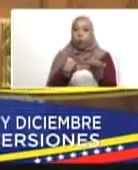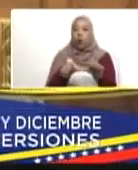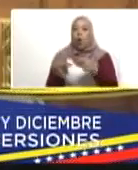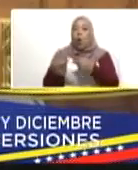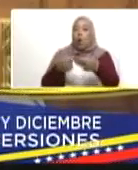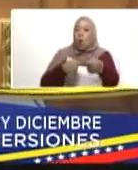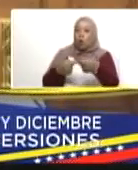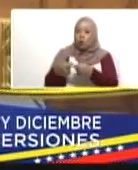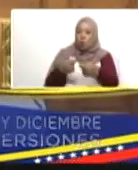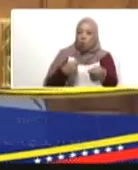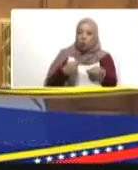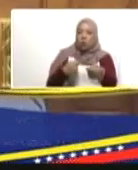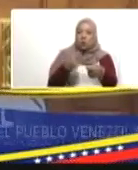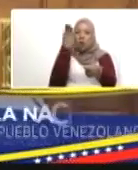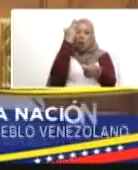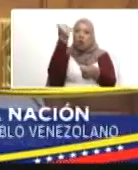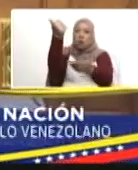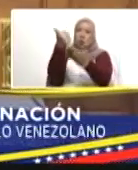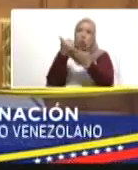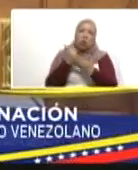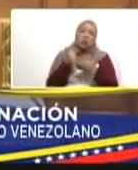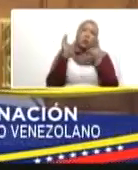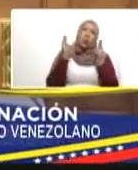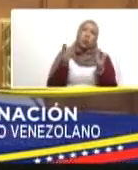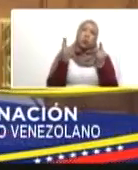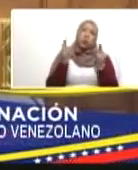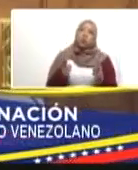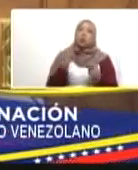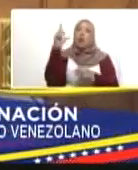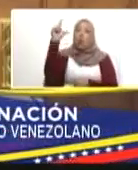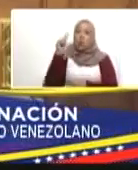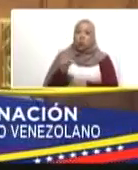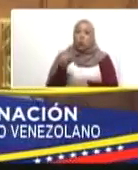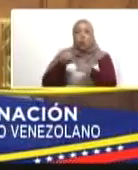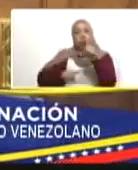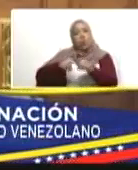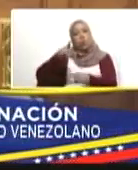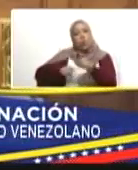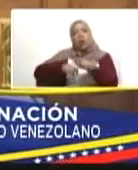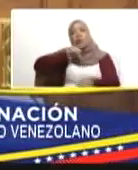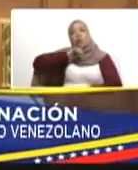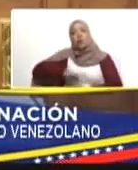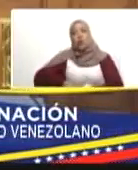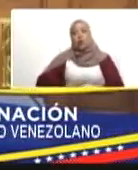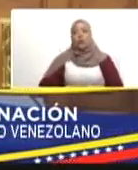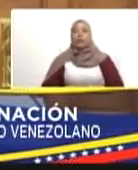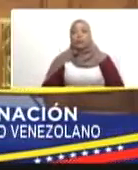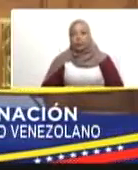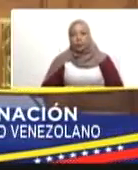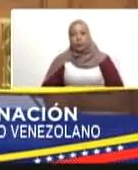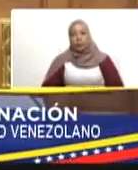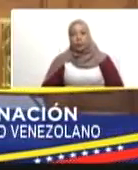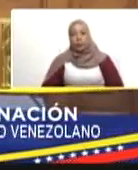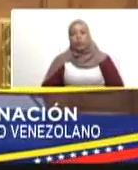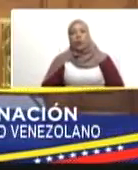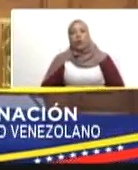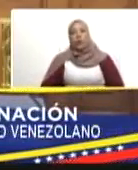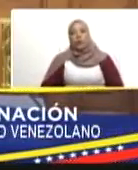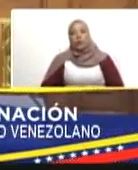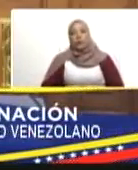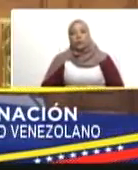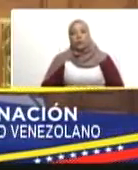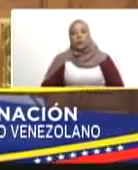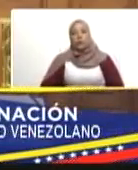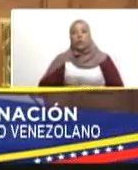controlada Dios mediante bajar la inflación a un récord histórico por su parte